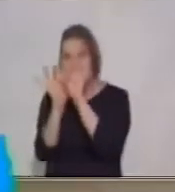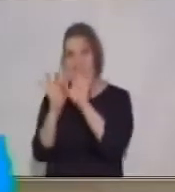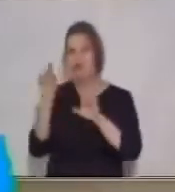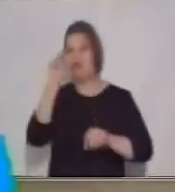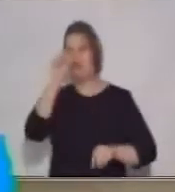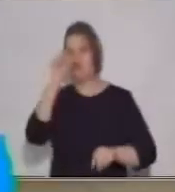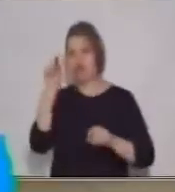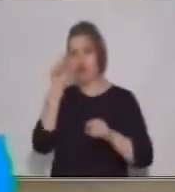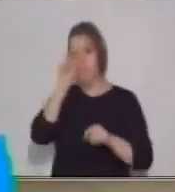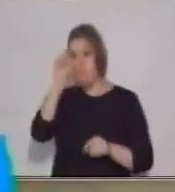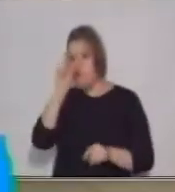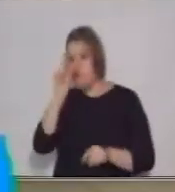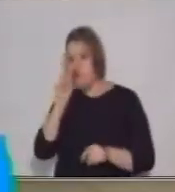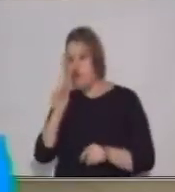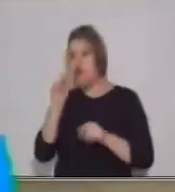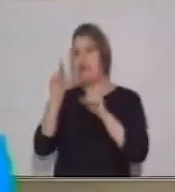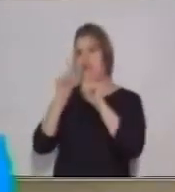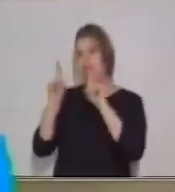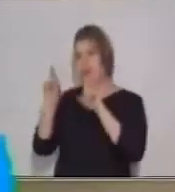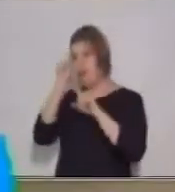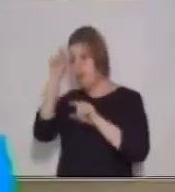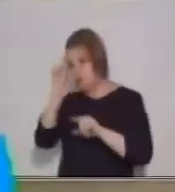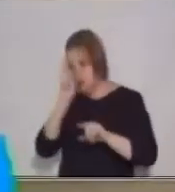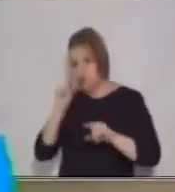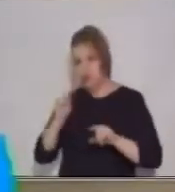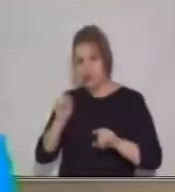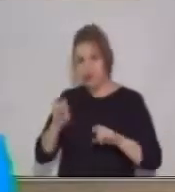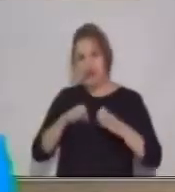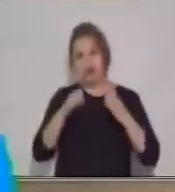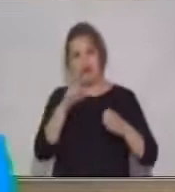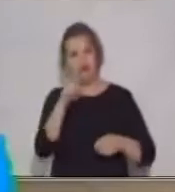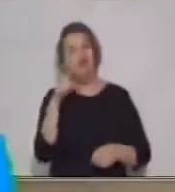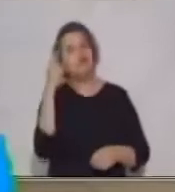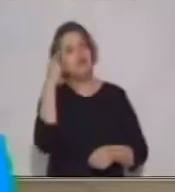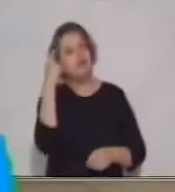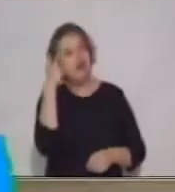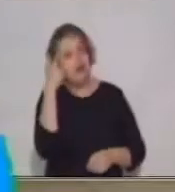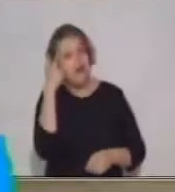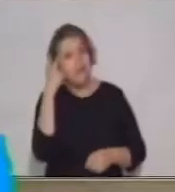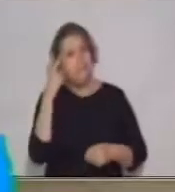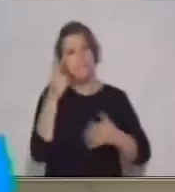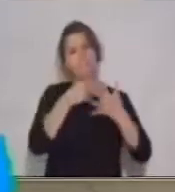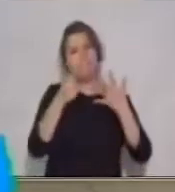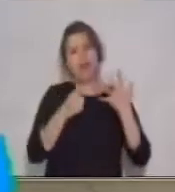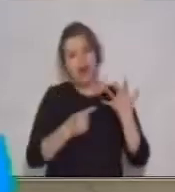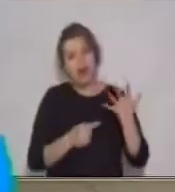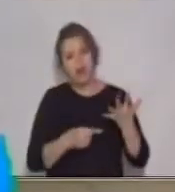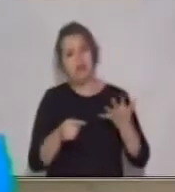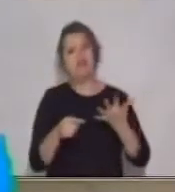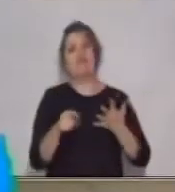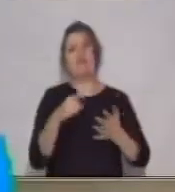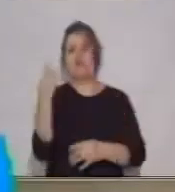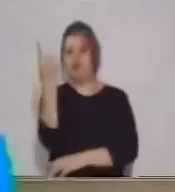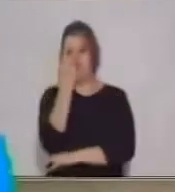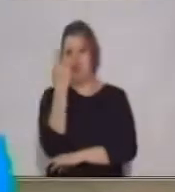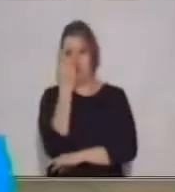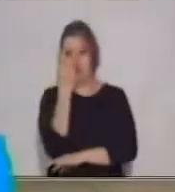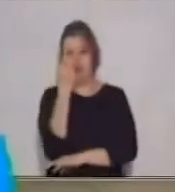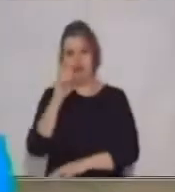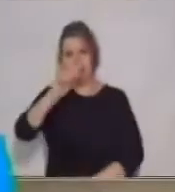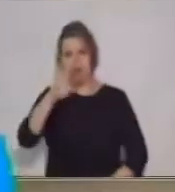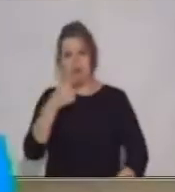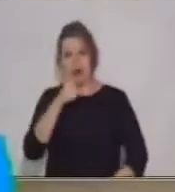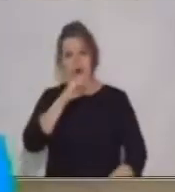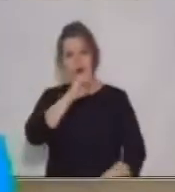o no tomamos en cuenta las partes de la parábola. ¿Cuáles son esas partes importantes? Primero, el